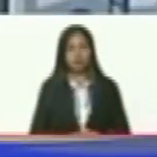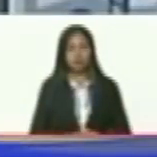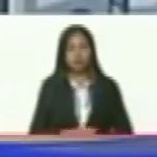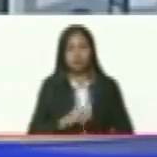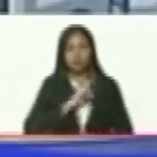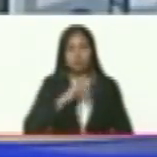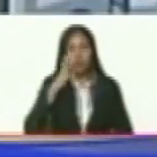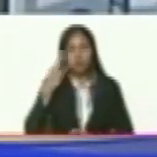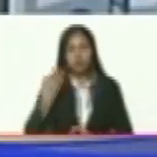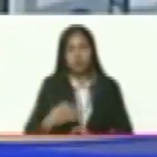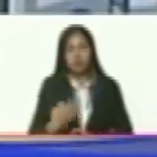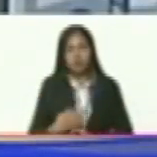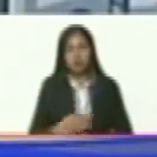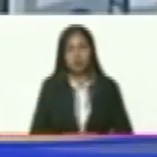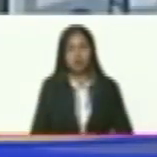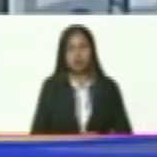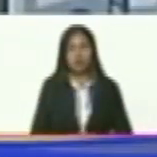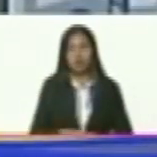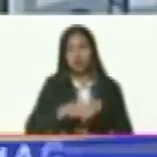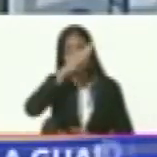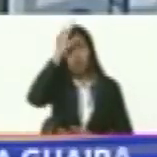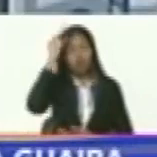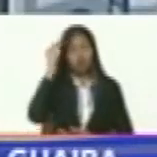Somos de verdadita, Donald Trump.